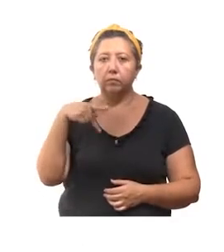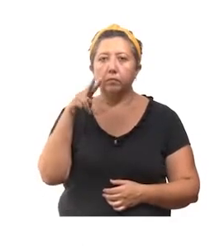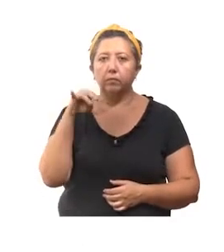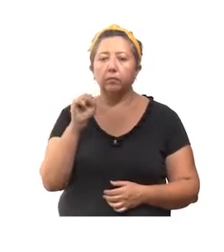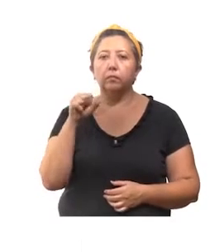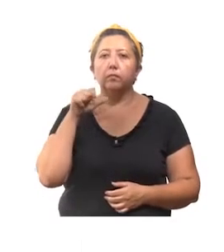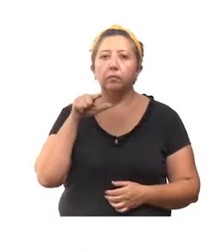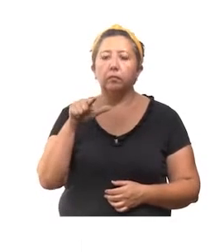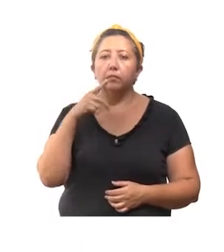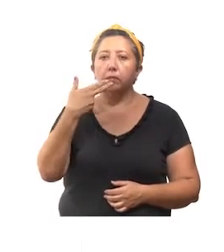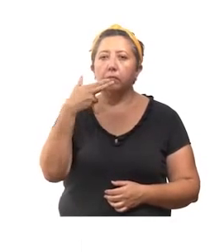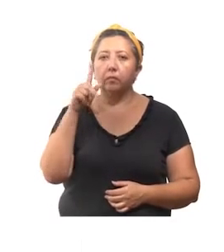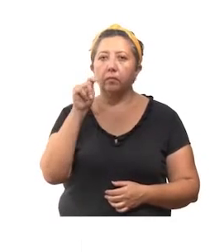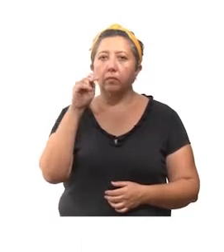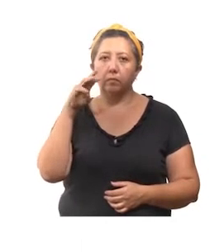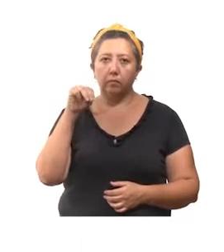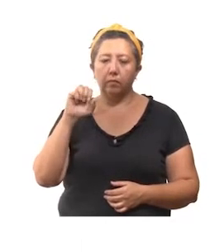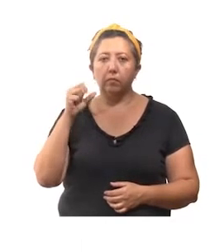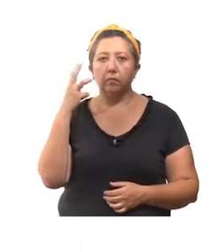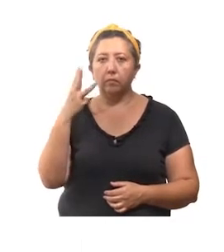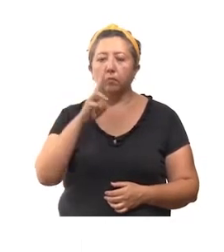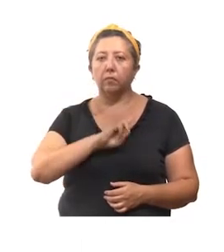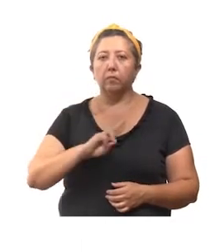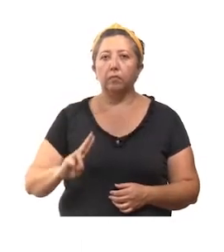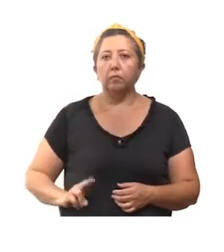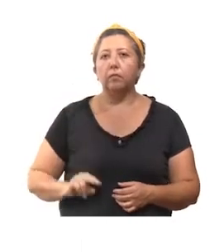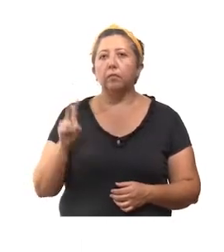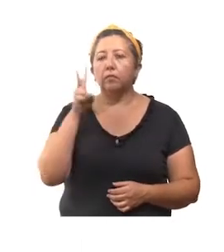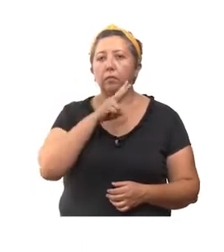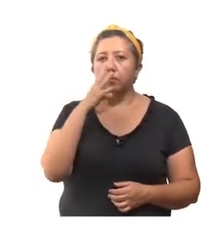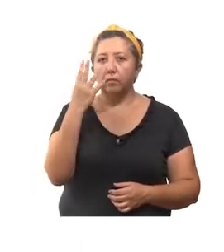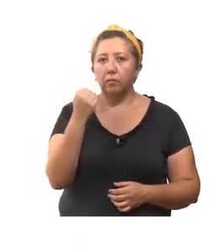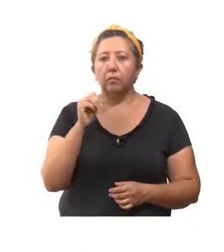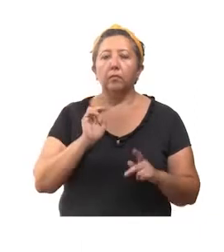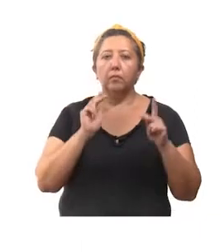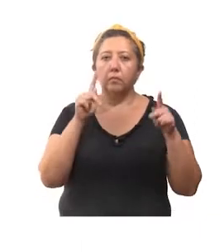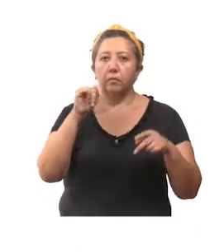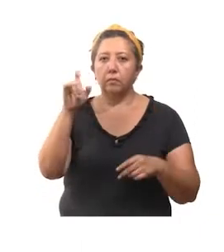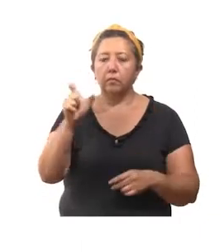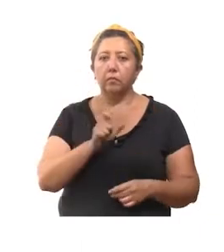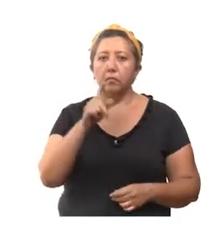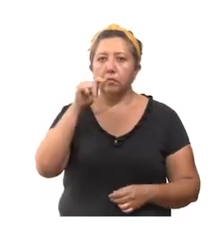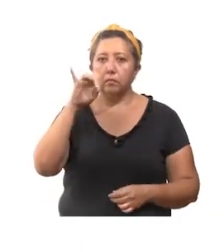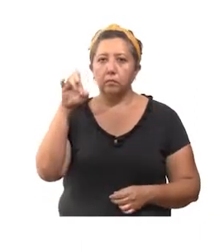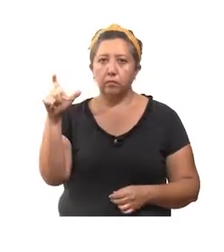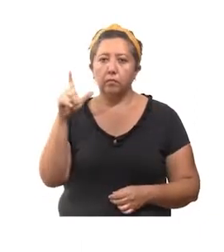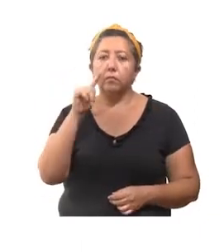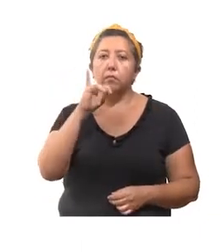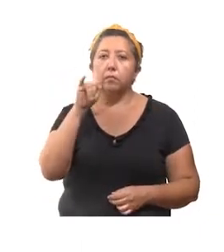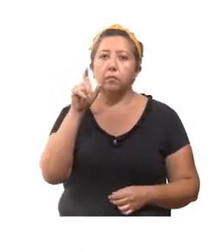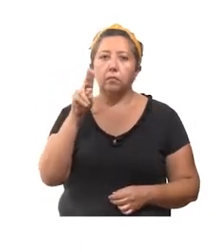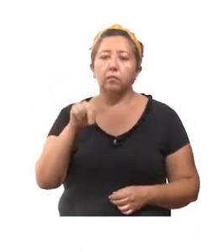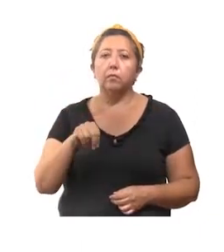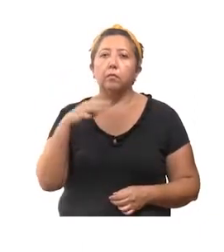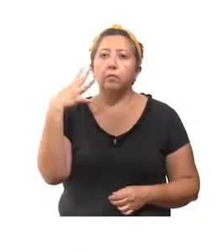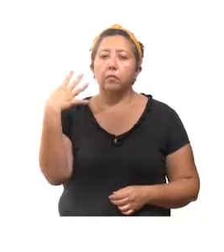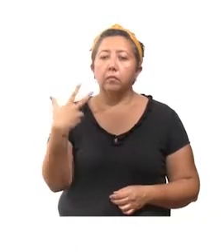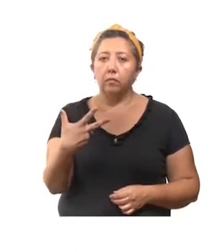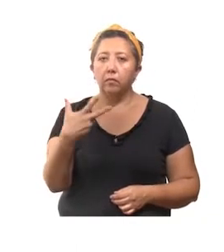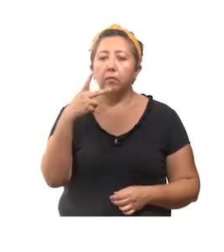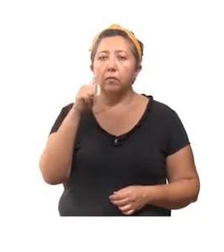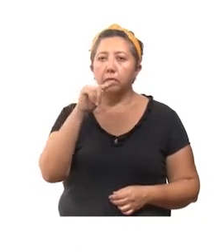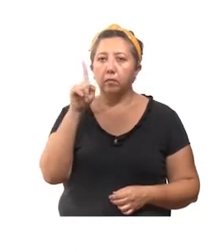Canacín, 17 en Junucmá, 13 en Humán y en Valladolid, 9 en Progreso, Tecash, Ticul y Tizimín, 8 en